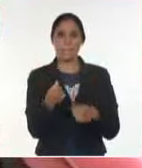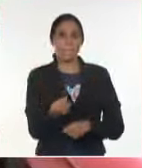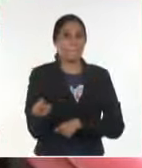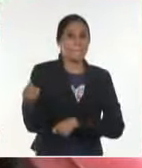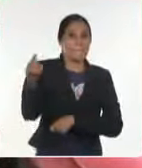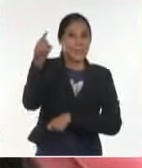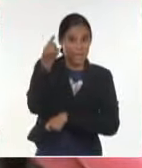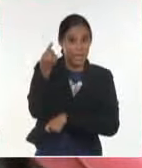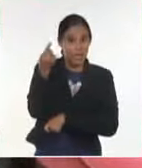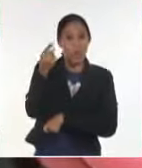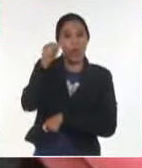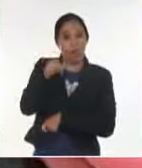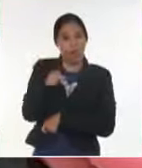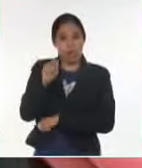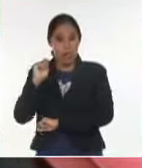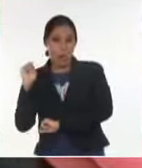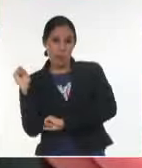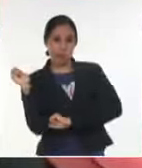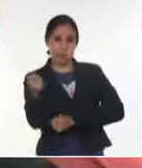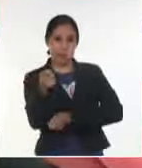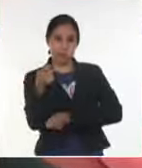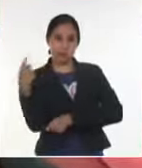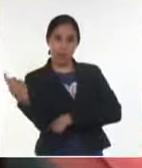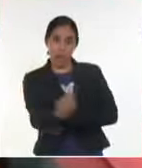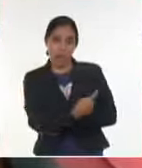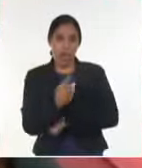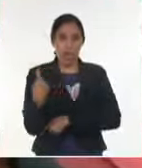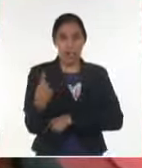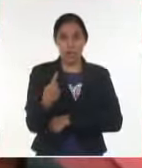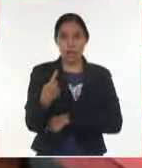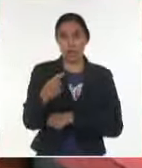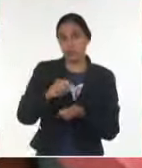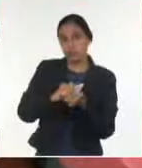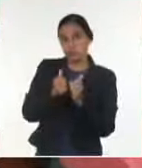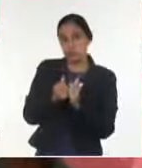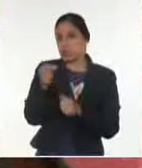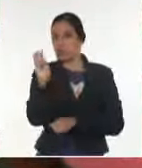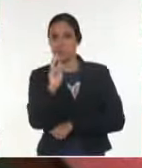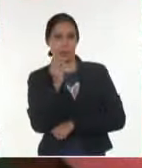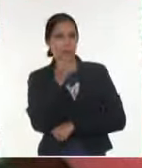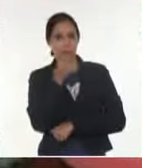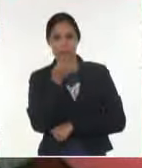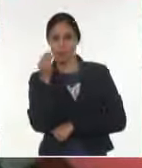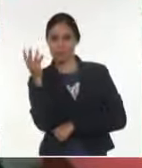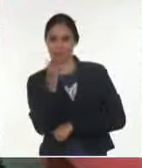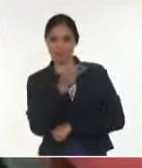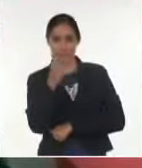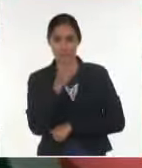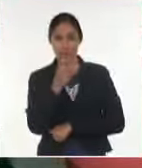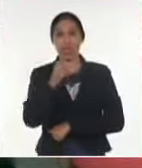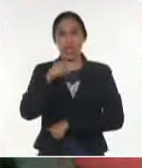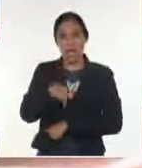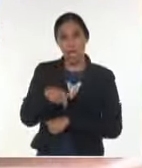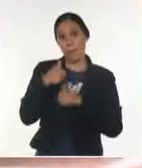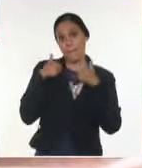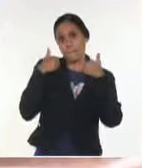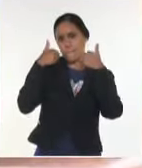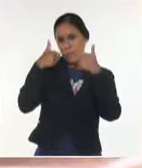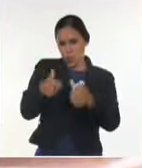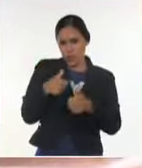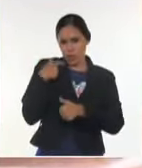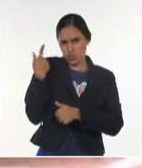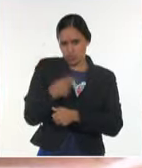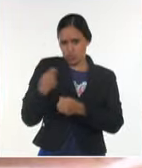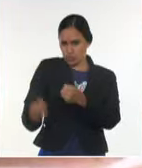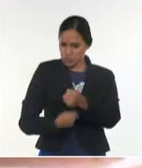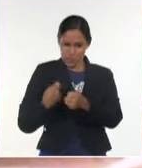bien. No pudo caminar el abridor, ahí no pudieron hacer tres carreras, y creo que es un buen partido, lo tuvimos peleando hasta el final. Para mí es un orgullo,